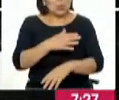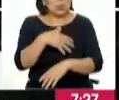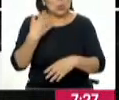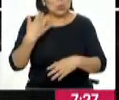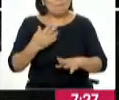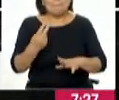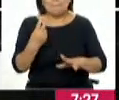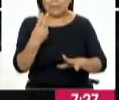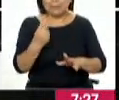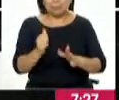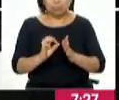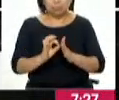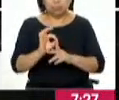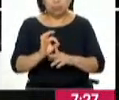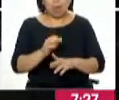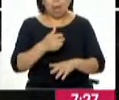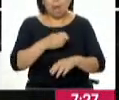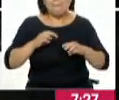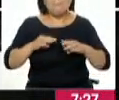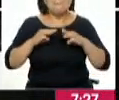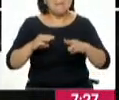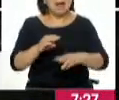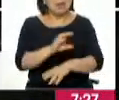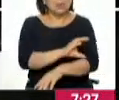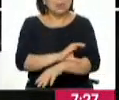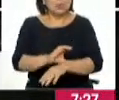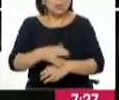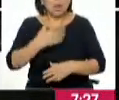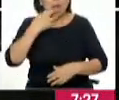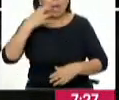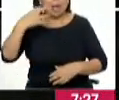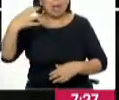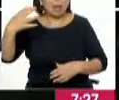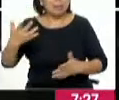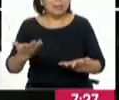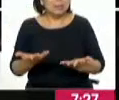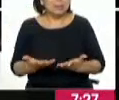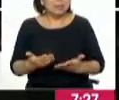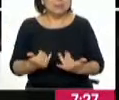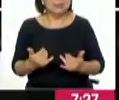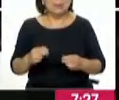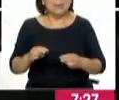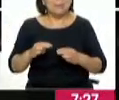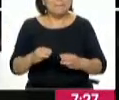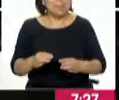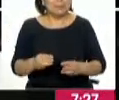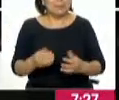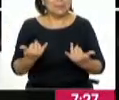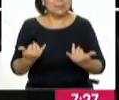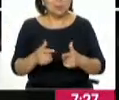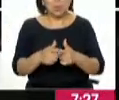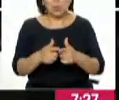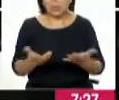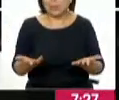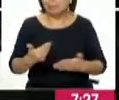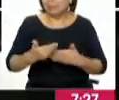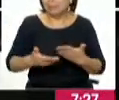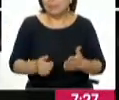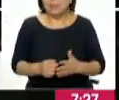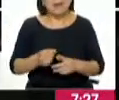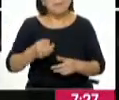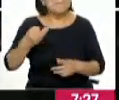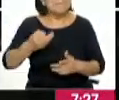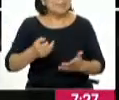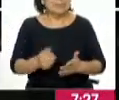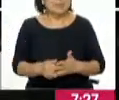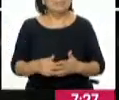grados centígrados es lo que es lo caliente que se encuentra el Pacífico en esta zona y lo que genera, según los especialistas,